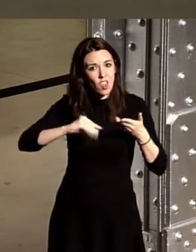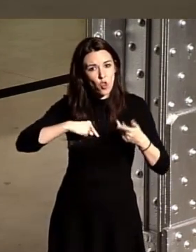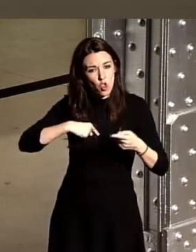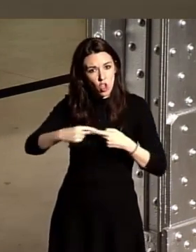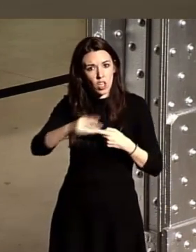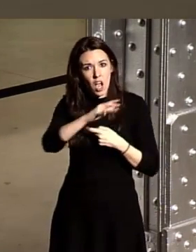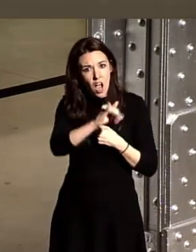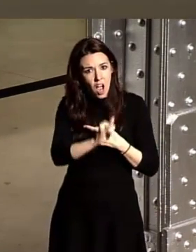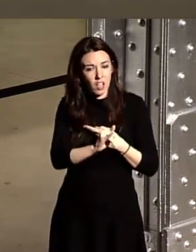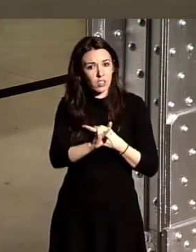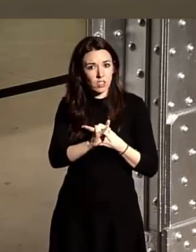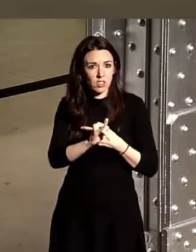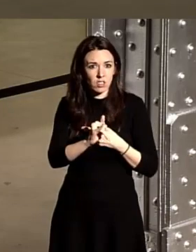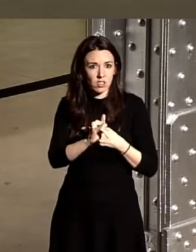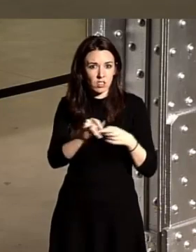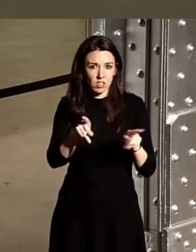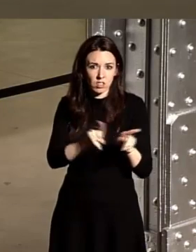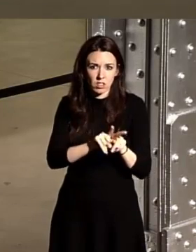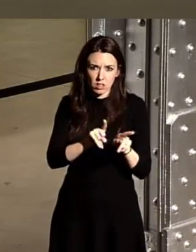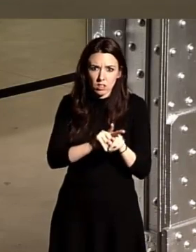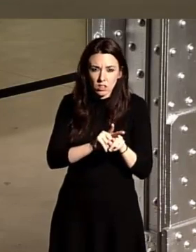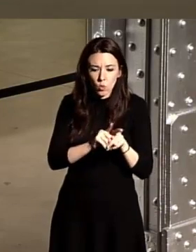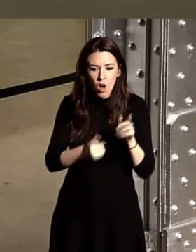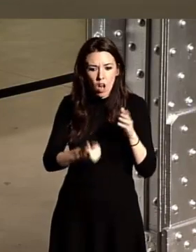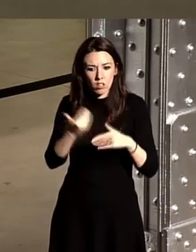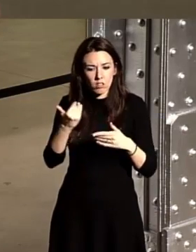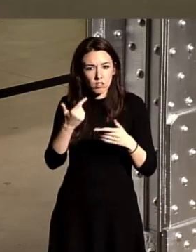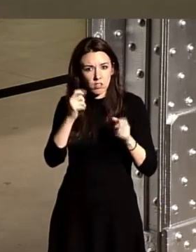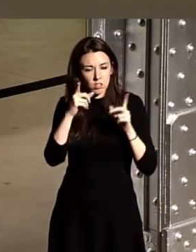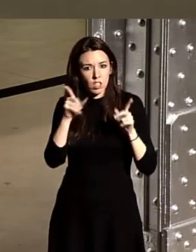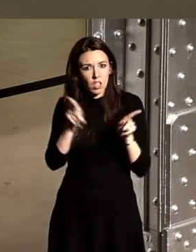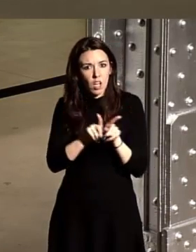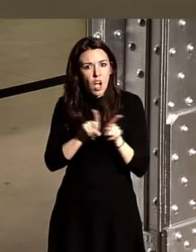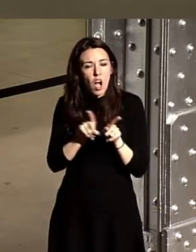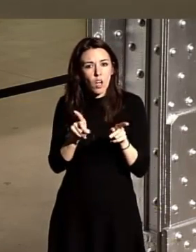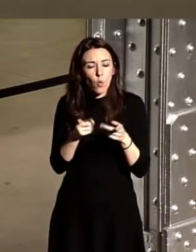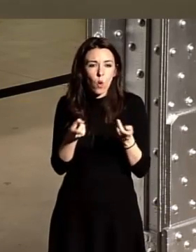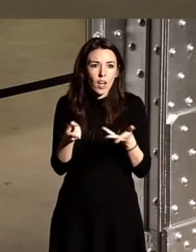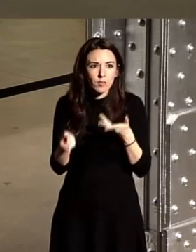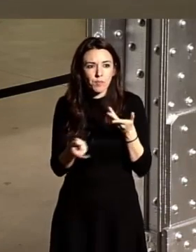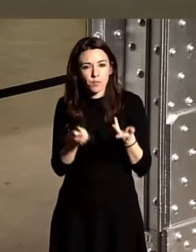existen todavía, son bastante respetadas y tienen como un